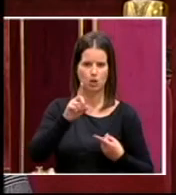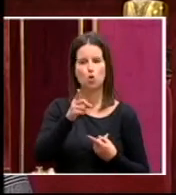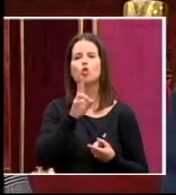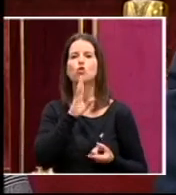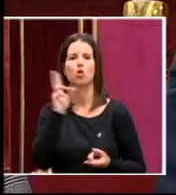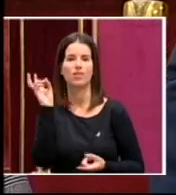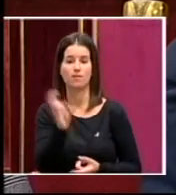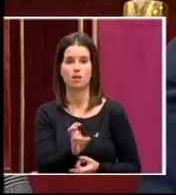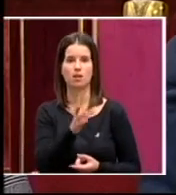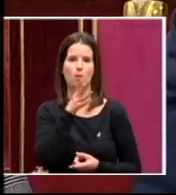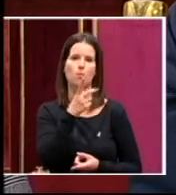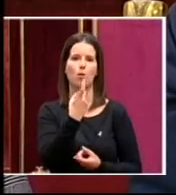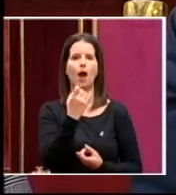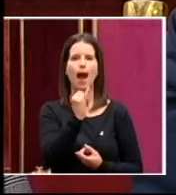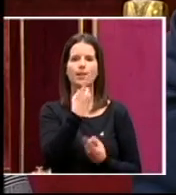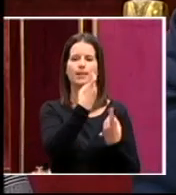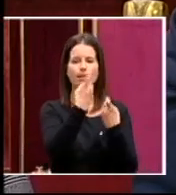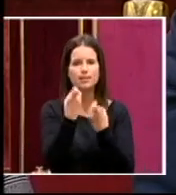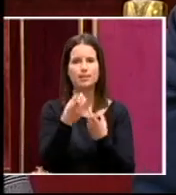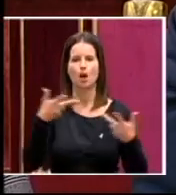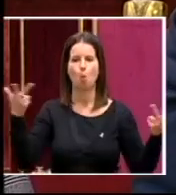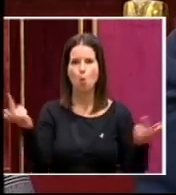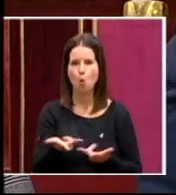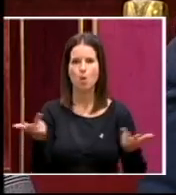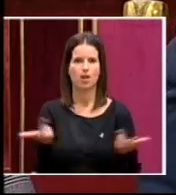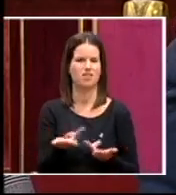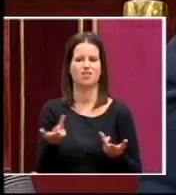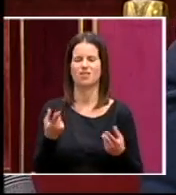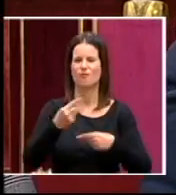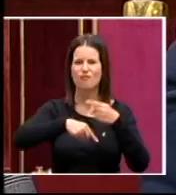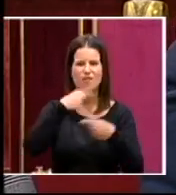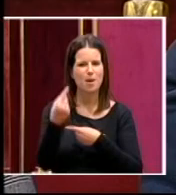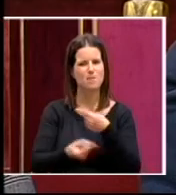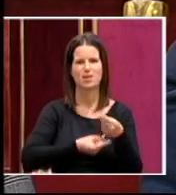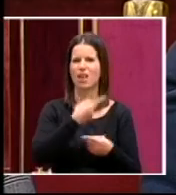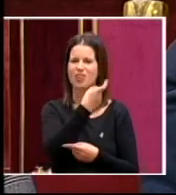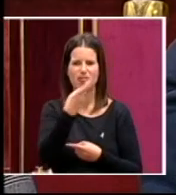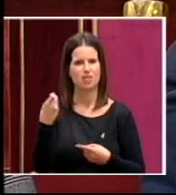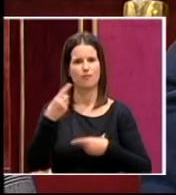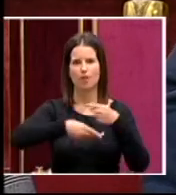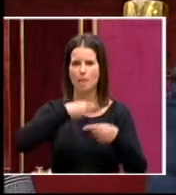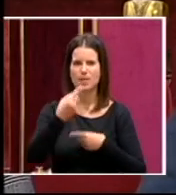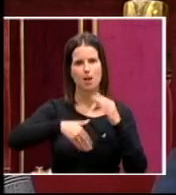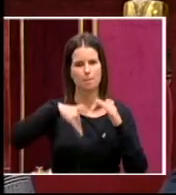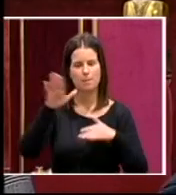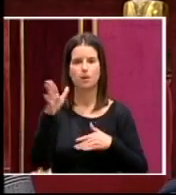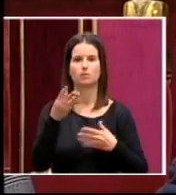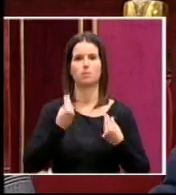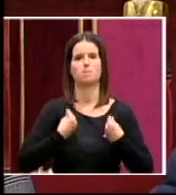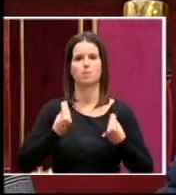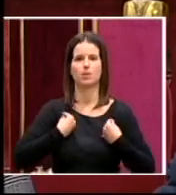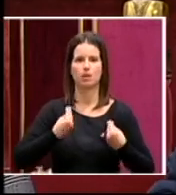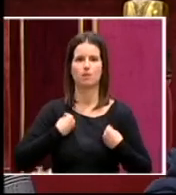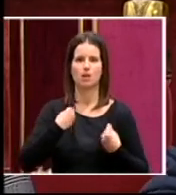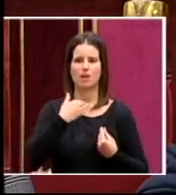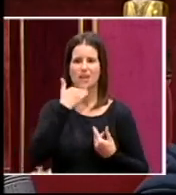con la necesidad tan perentoria y urgente que tienen centenares de familias en esta ciudad, que están viviendo el